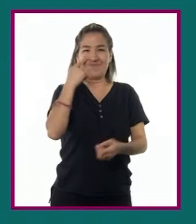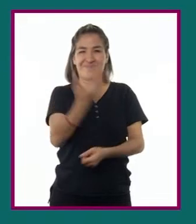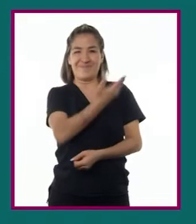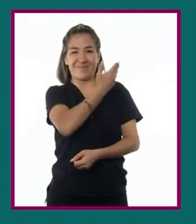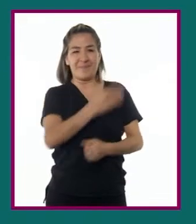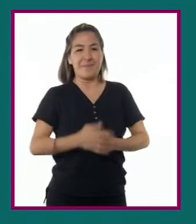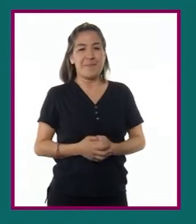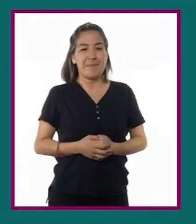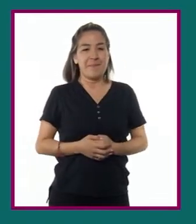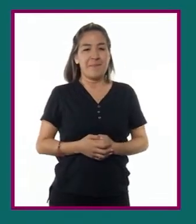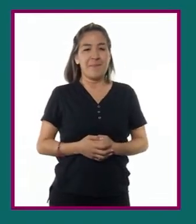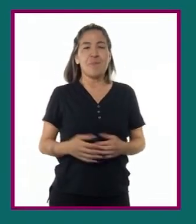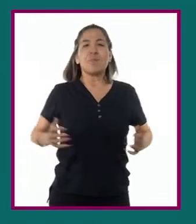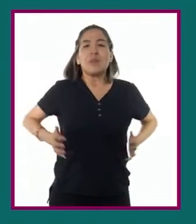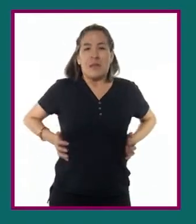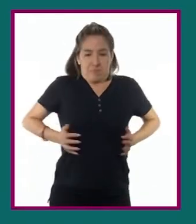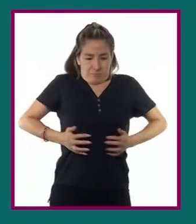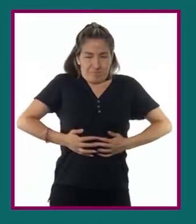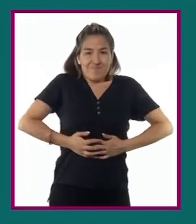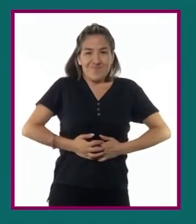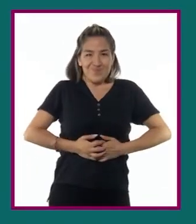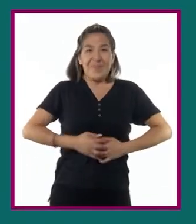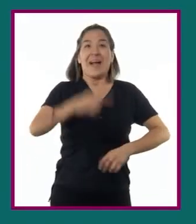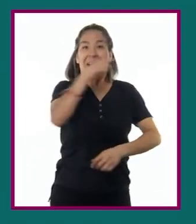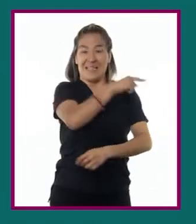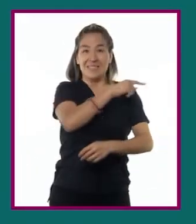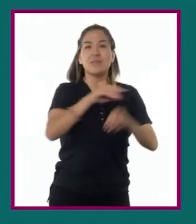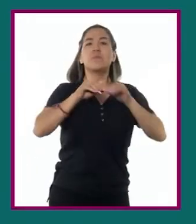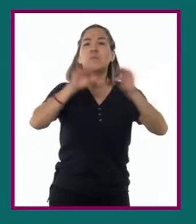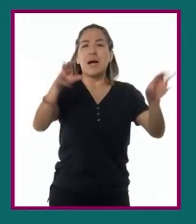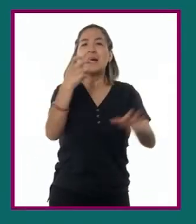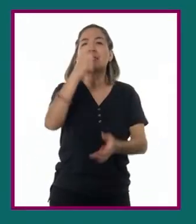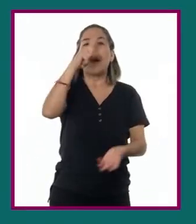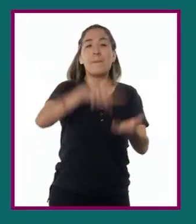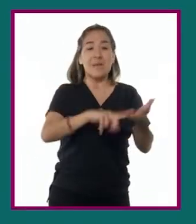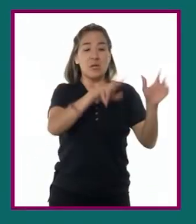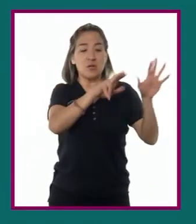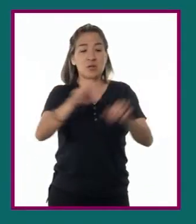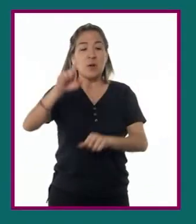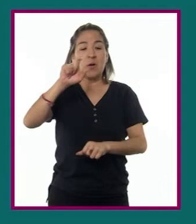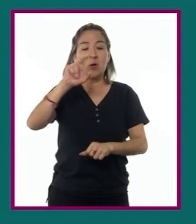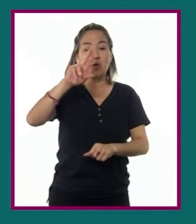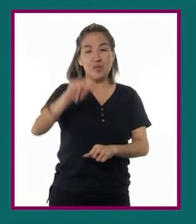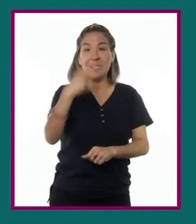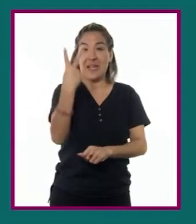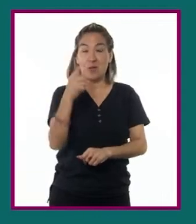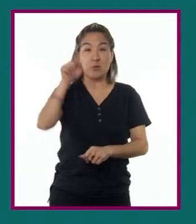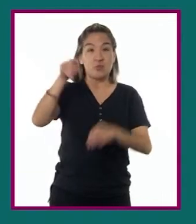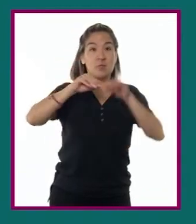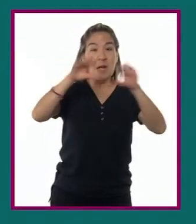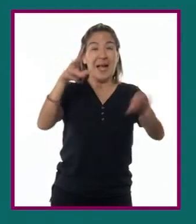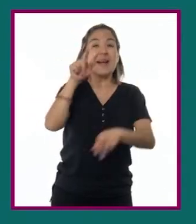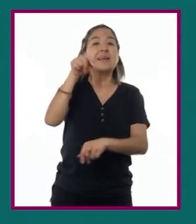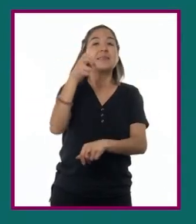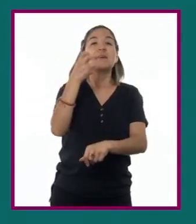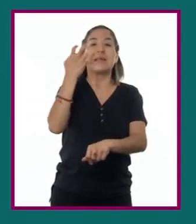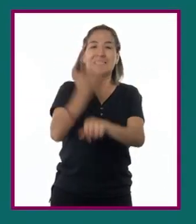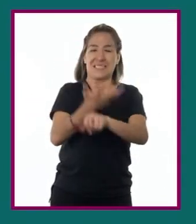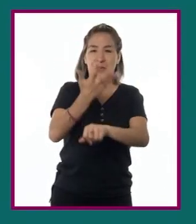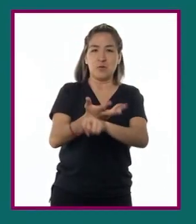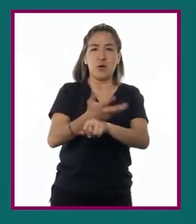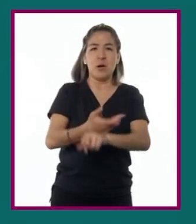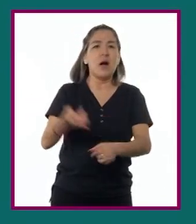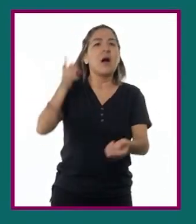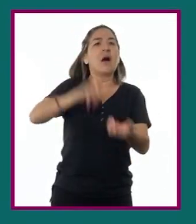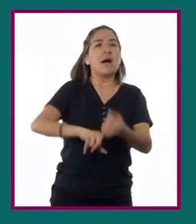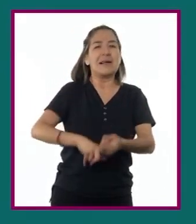magnético, anunciado en un catálogo en 1882 en Estados Unidos. A pesar de no tener